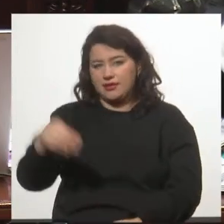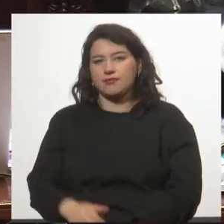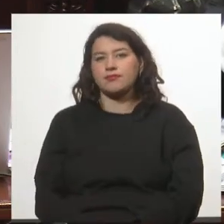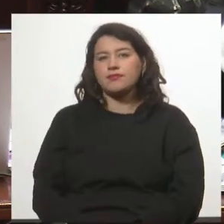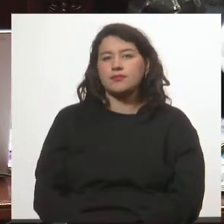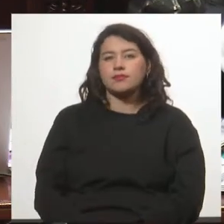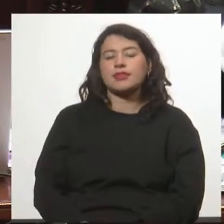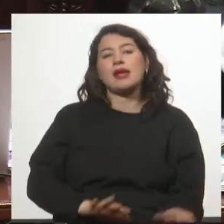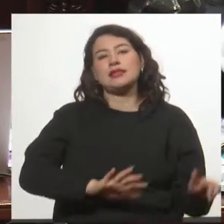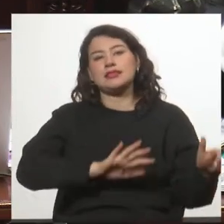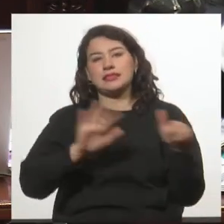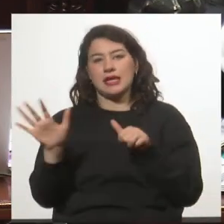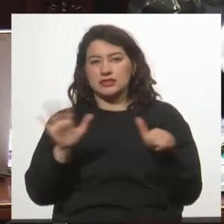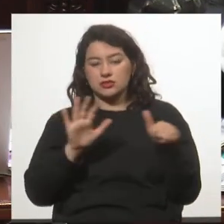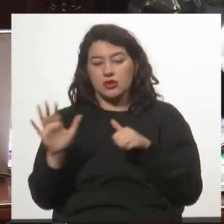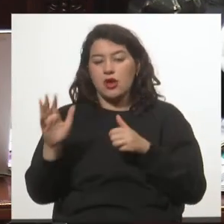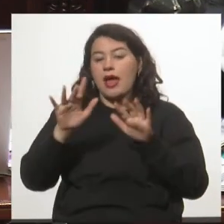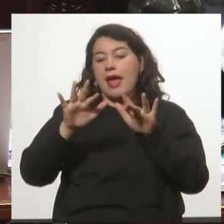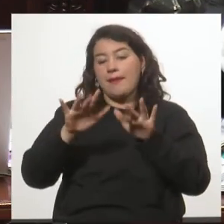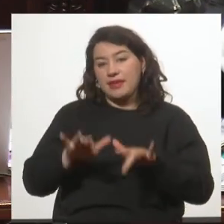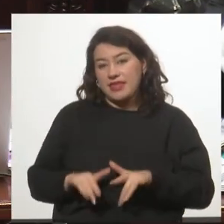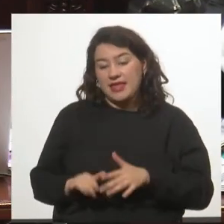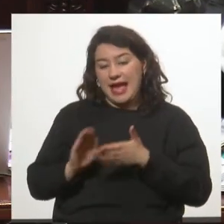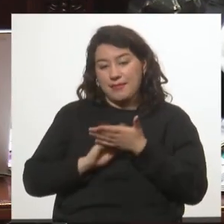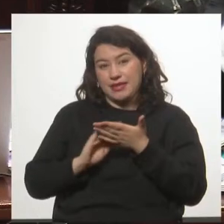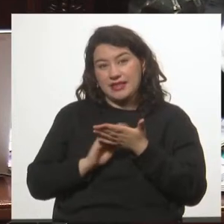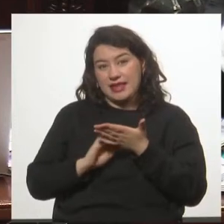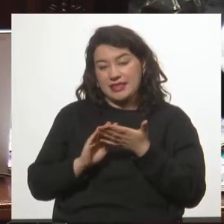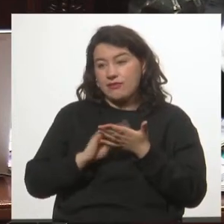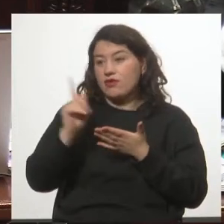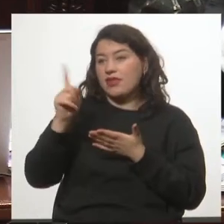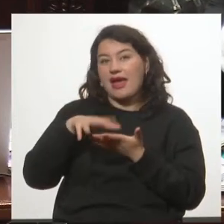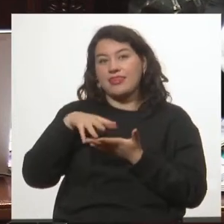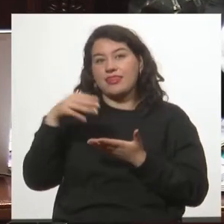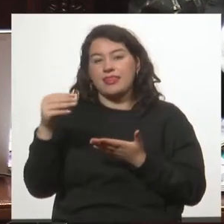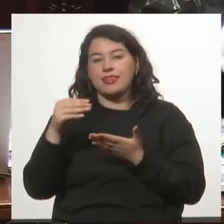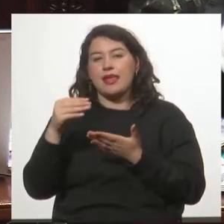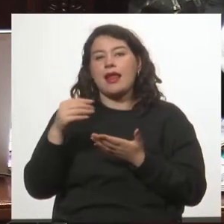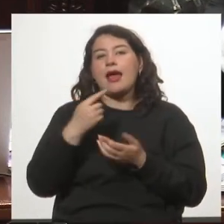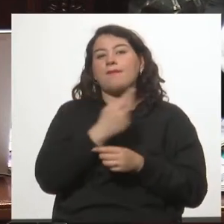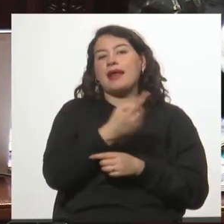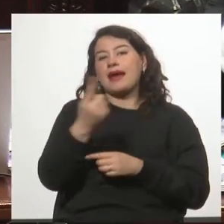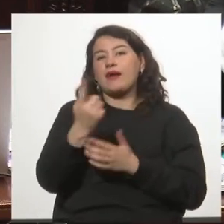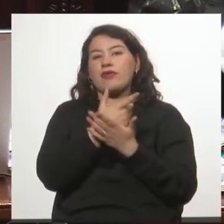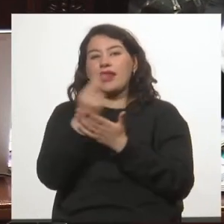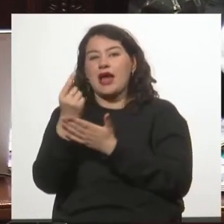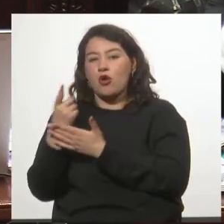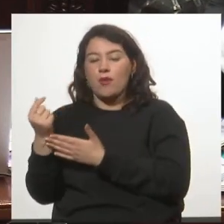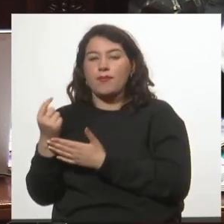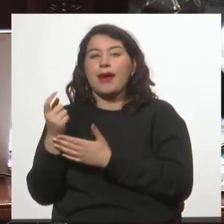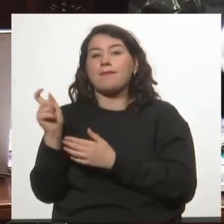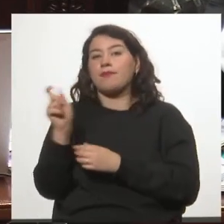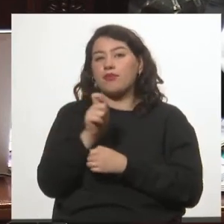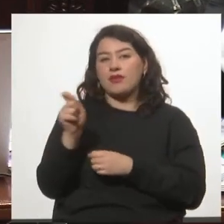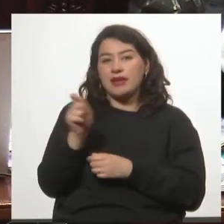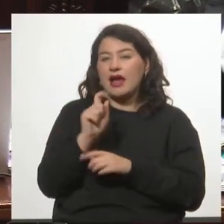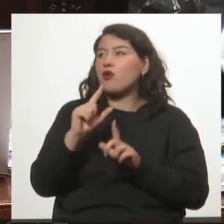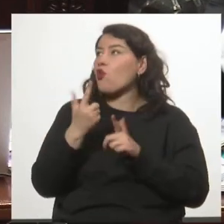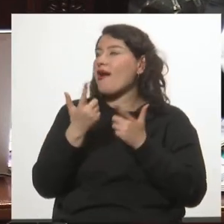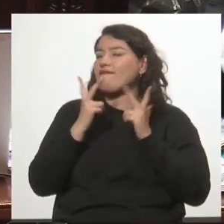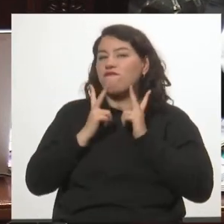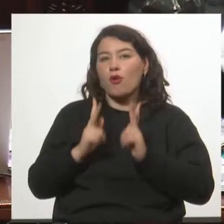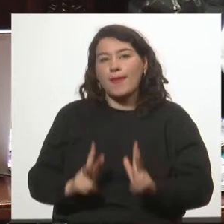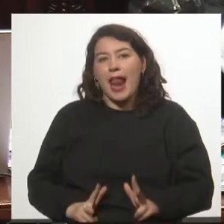sexto los expedientes administrativos confeccionados por antel para cada una de las compras públicas adolecen de vicios formales